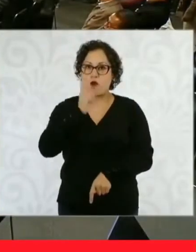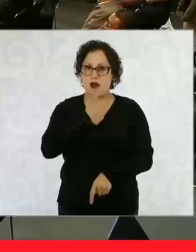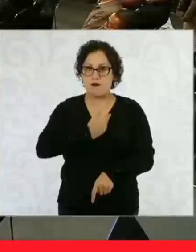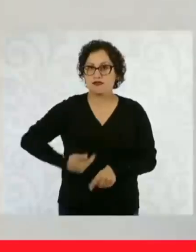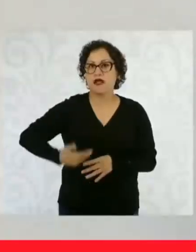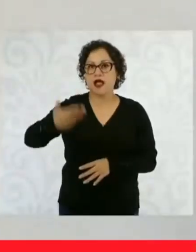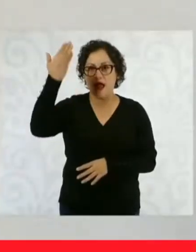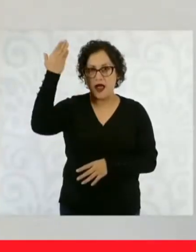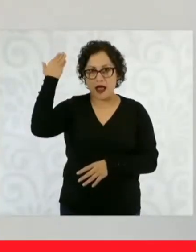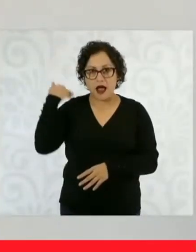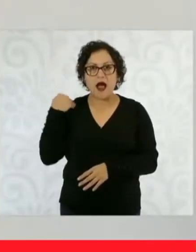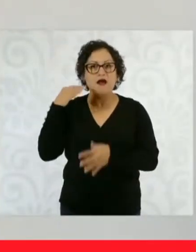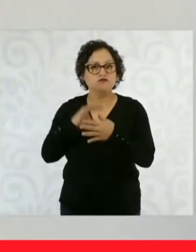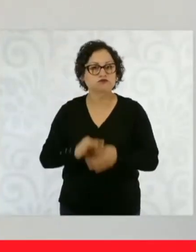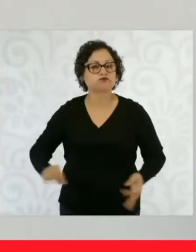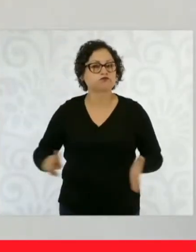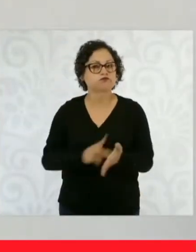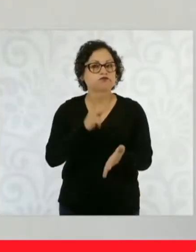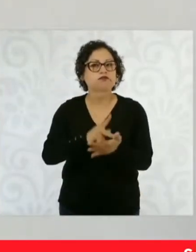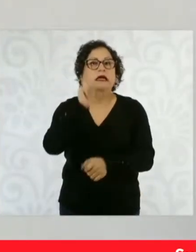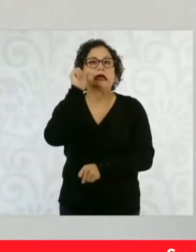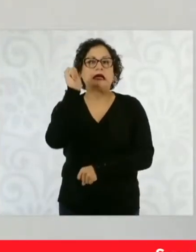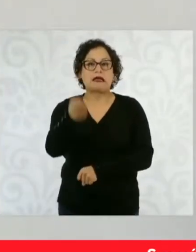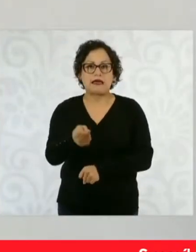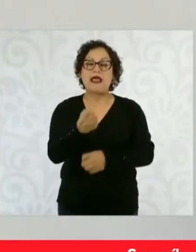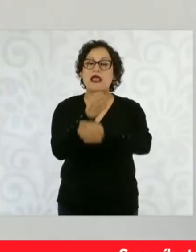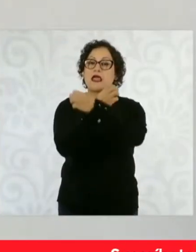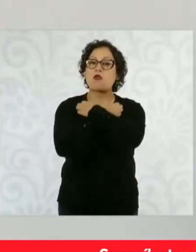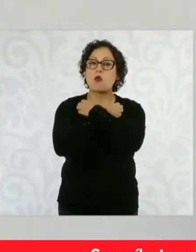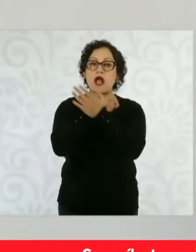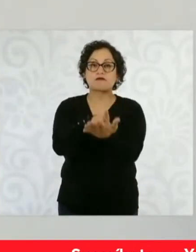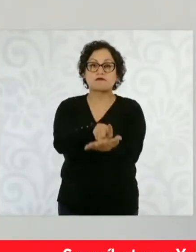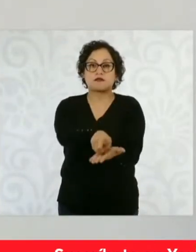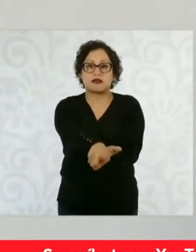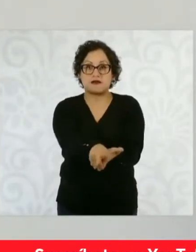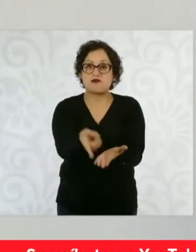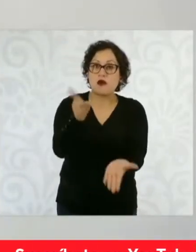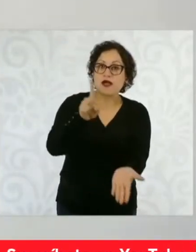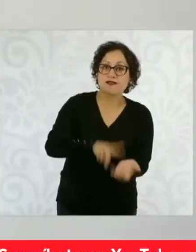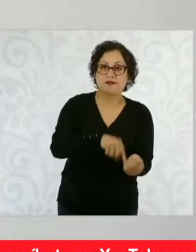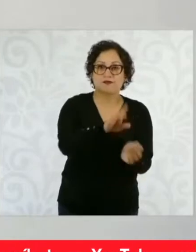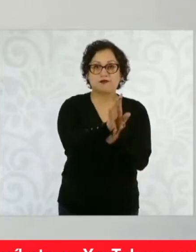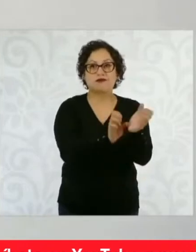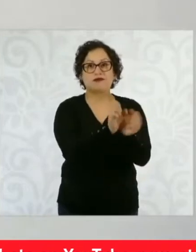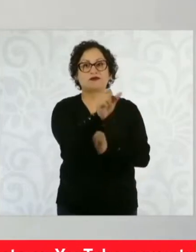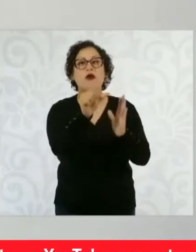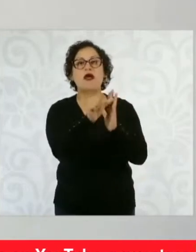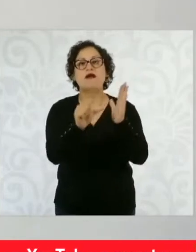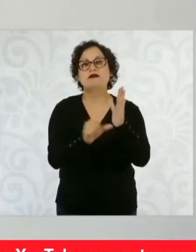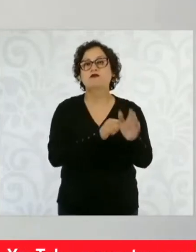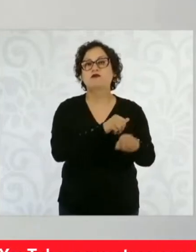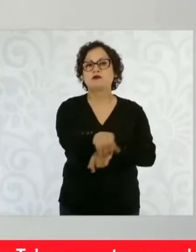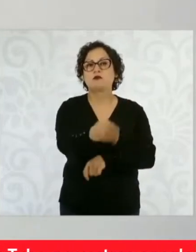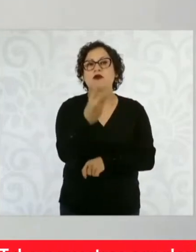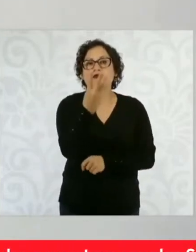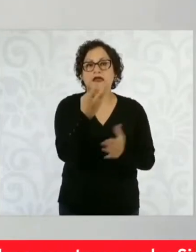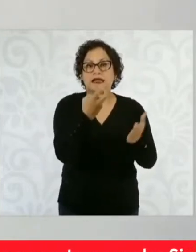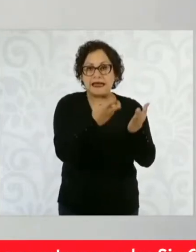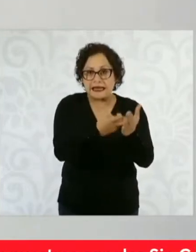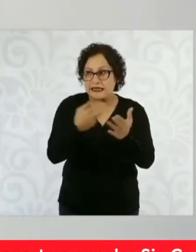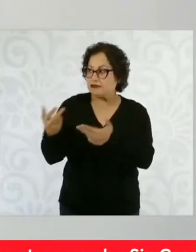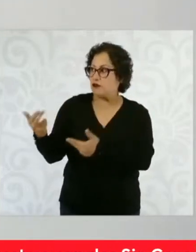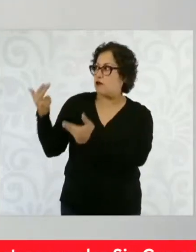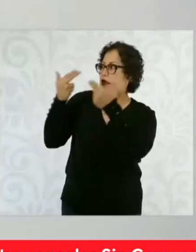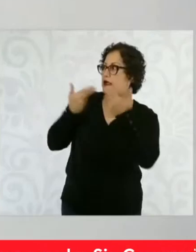derecho y no un privilegio, y este artículo, este derecho a la educación es una de las herencias que nos dejó